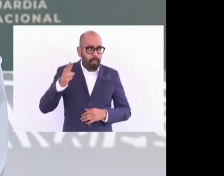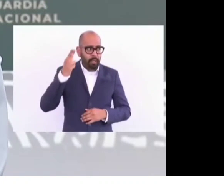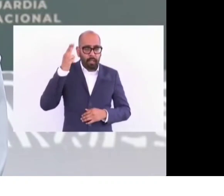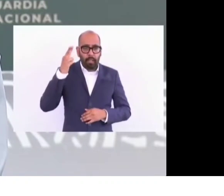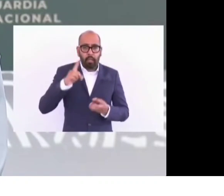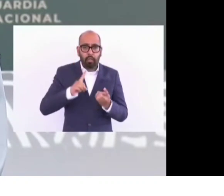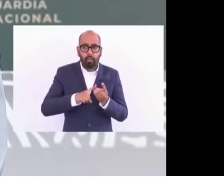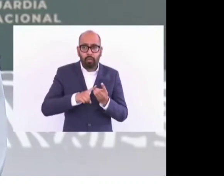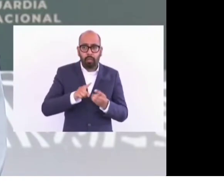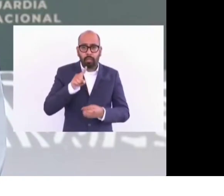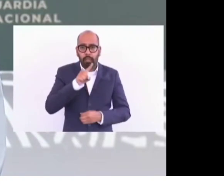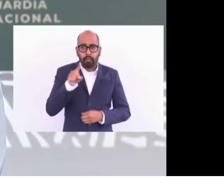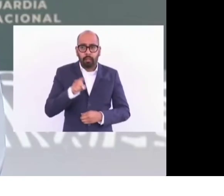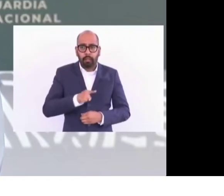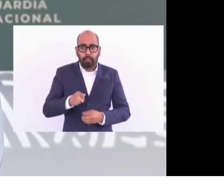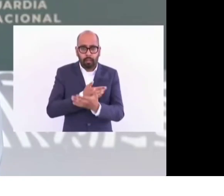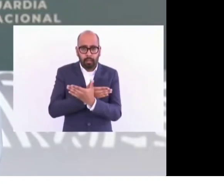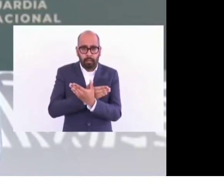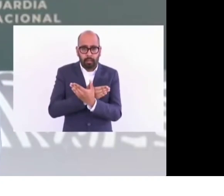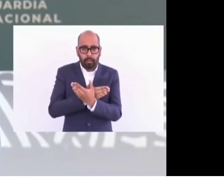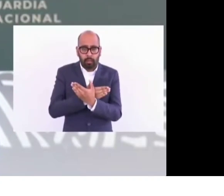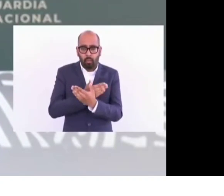Zitácuaro llegan a